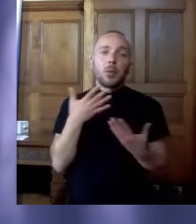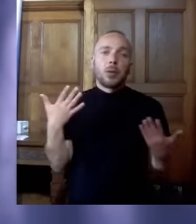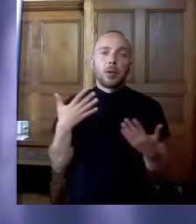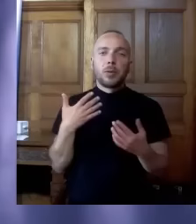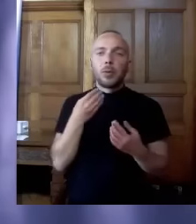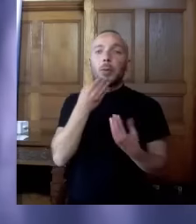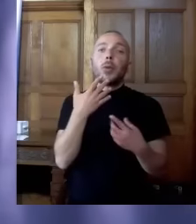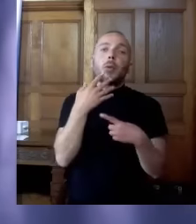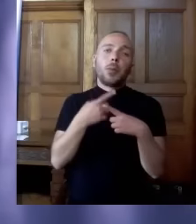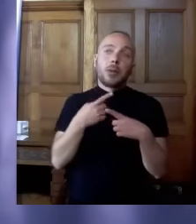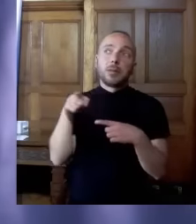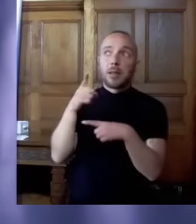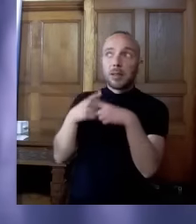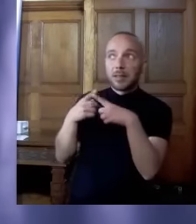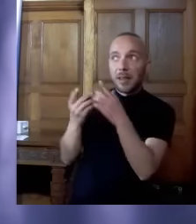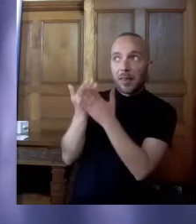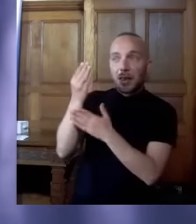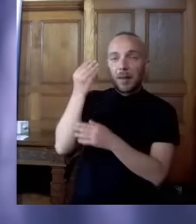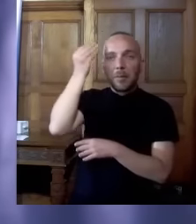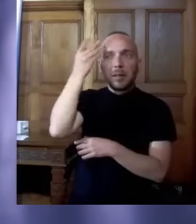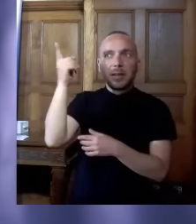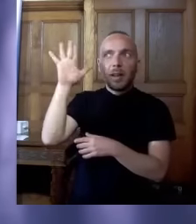bueno H igual P